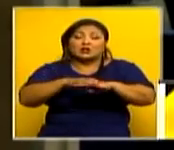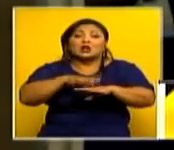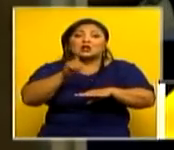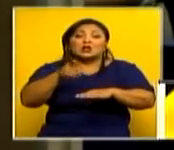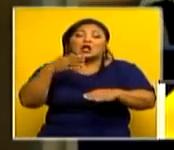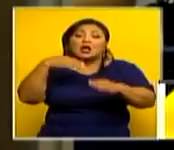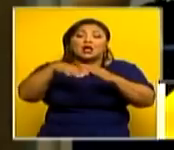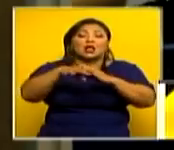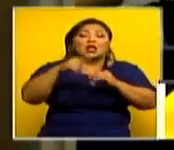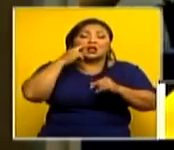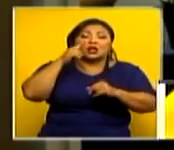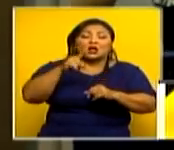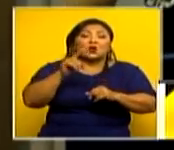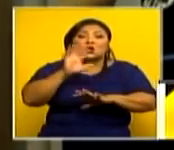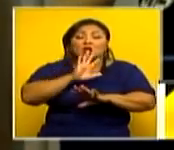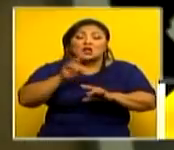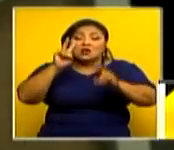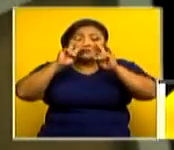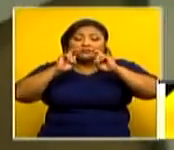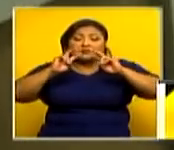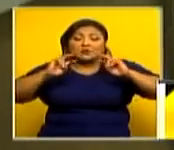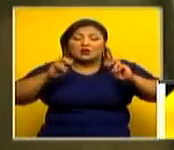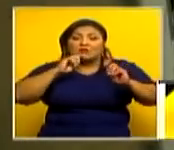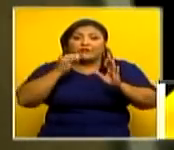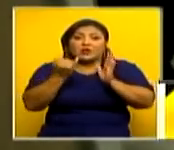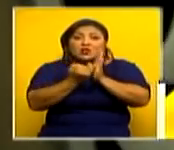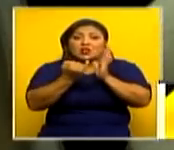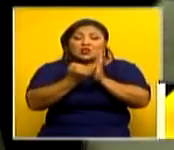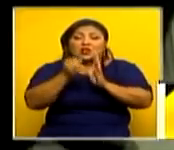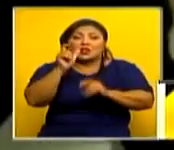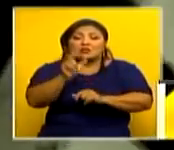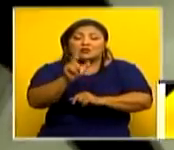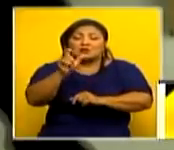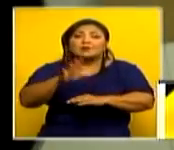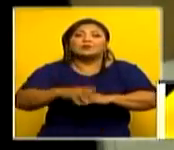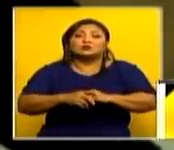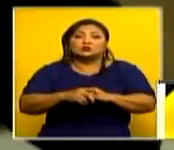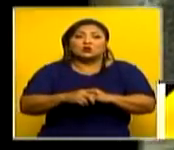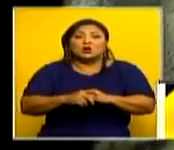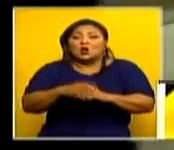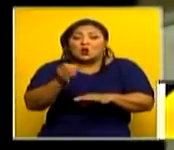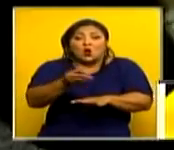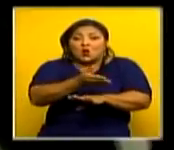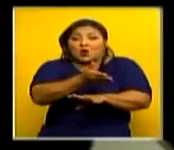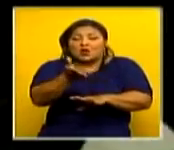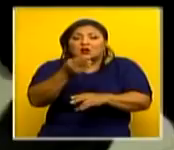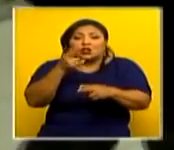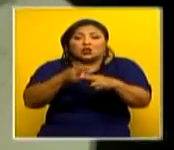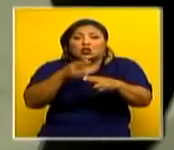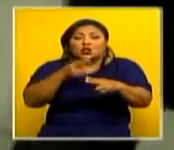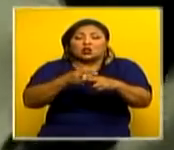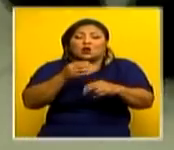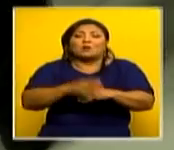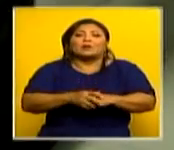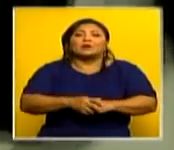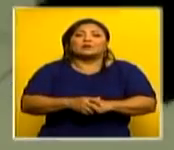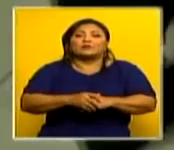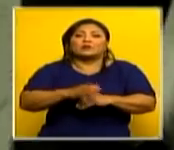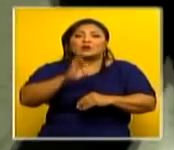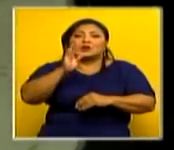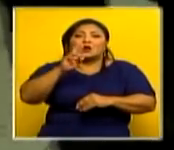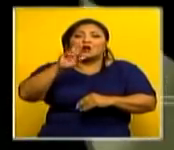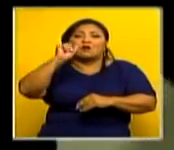el interior. Se ha logrado verificar ya la identidad de él, obedece a los nombres de